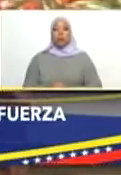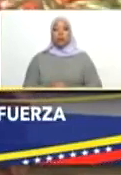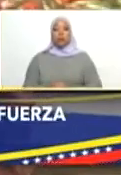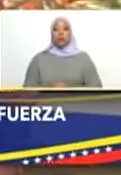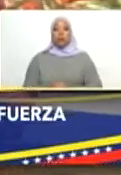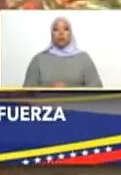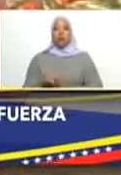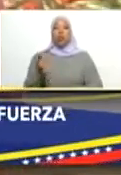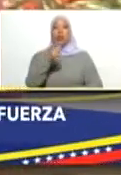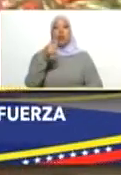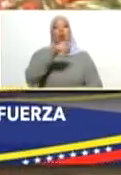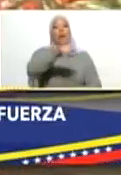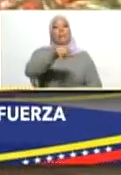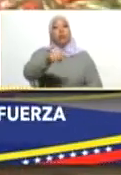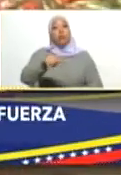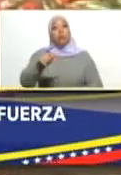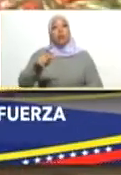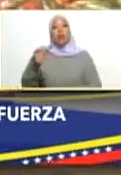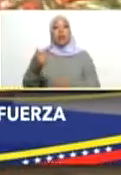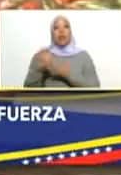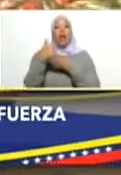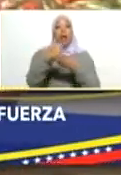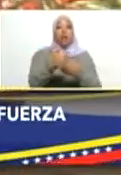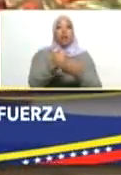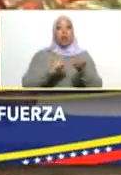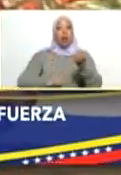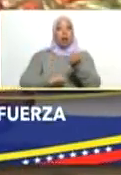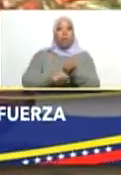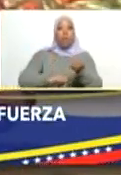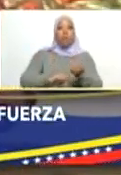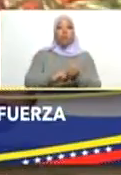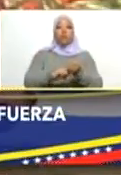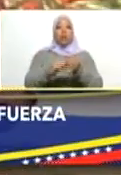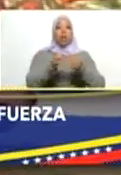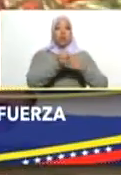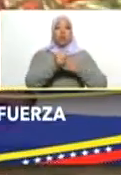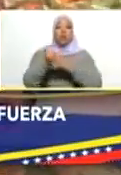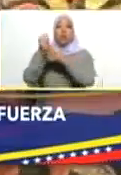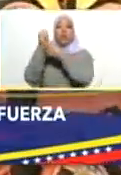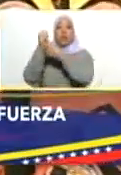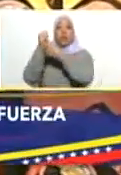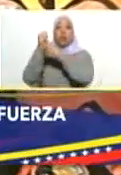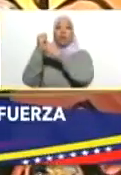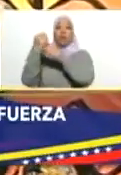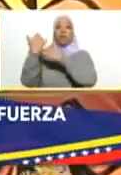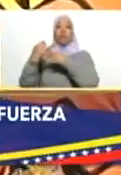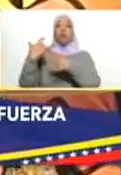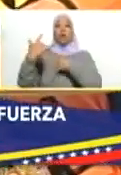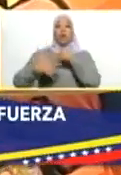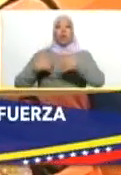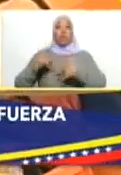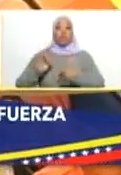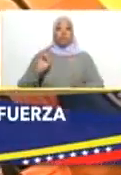los rescatistas que de manera heroica han actuado